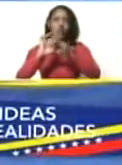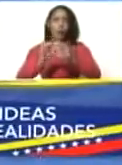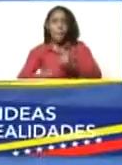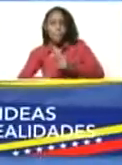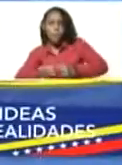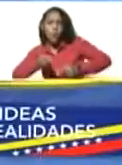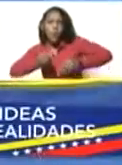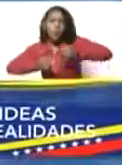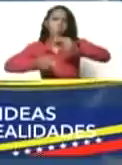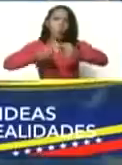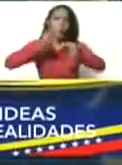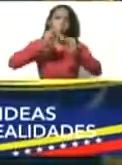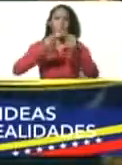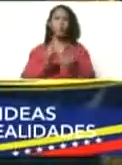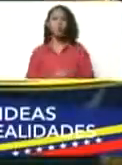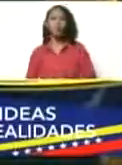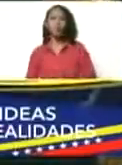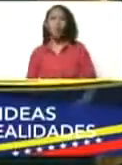constructiva,